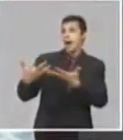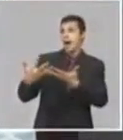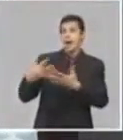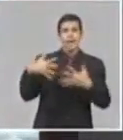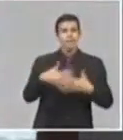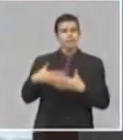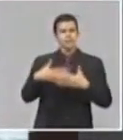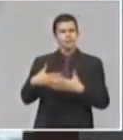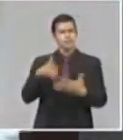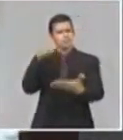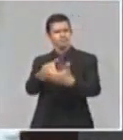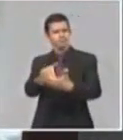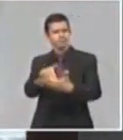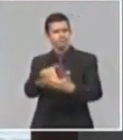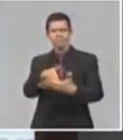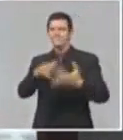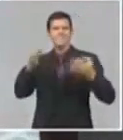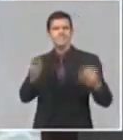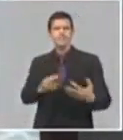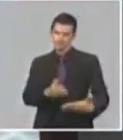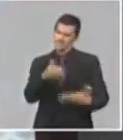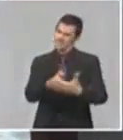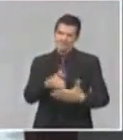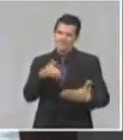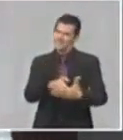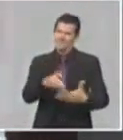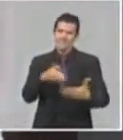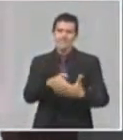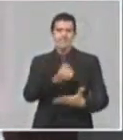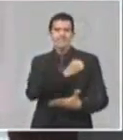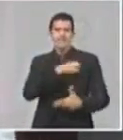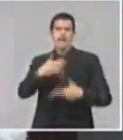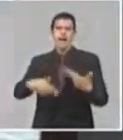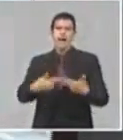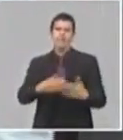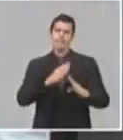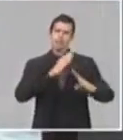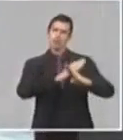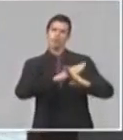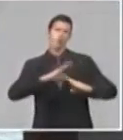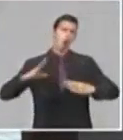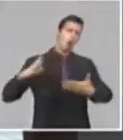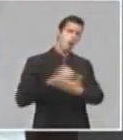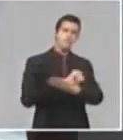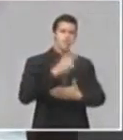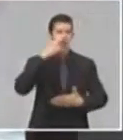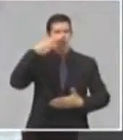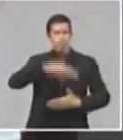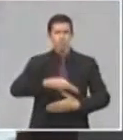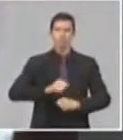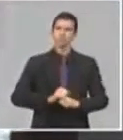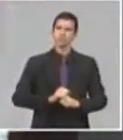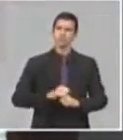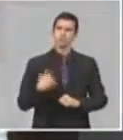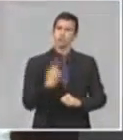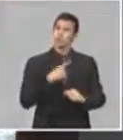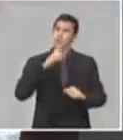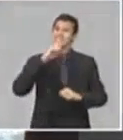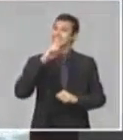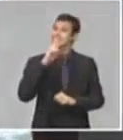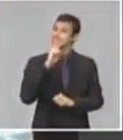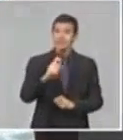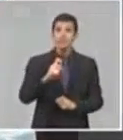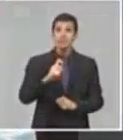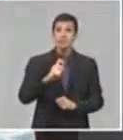porque tratan de que no debe convertir las cosas y entonces tenemos que comprar en terceros mercados con un